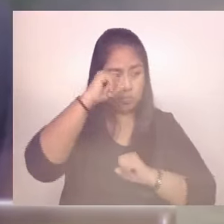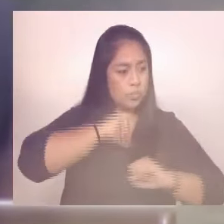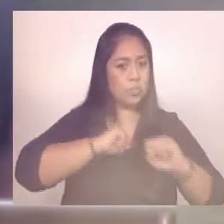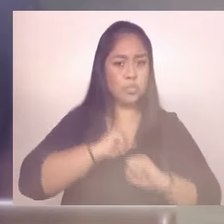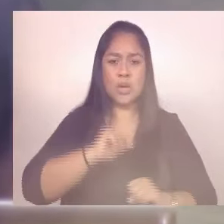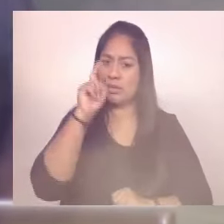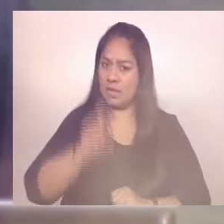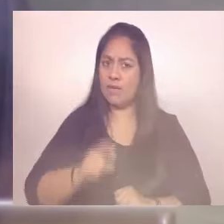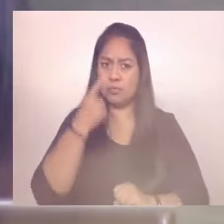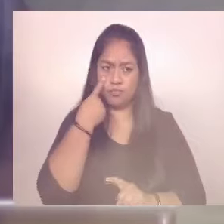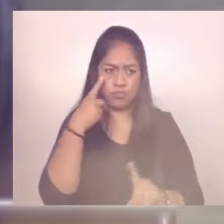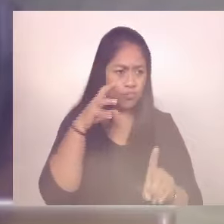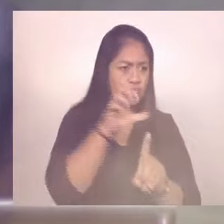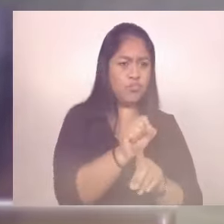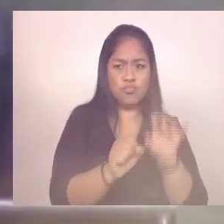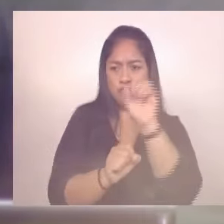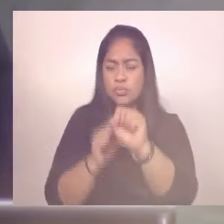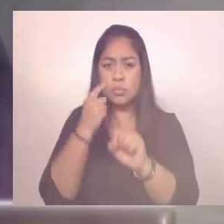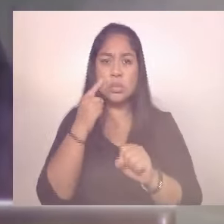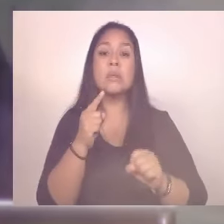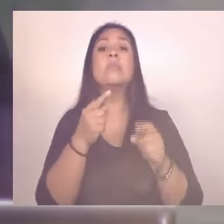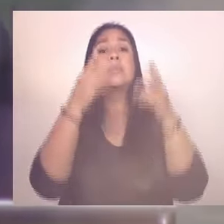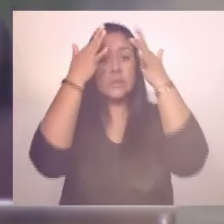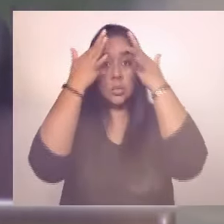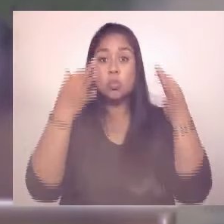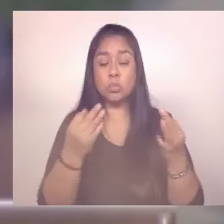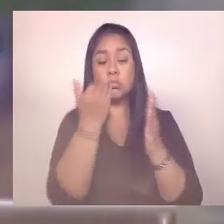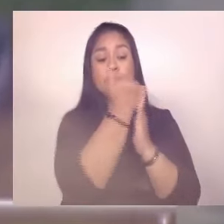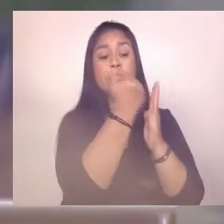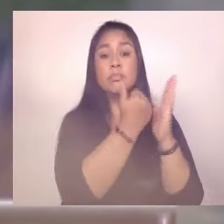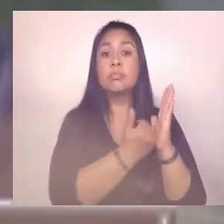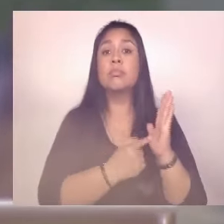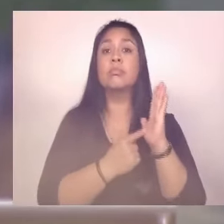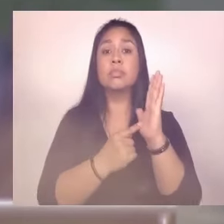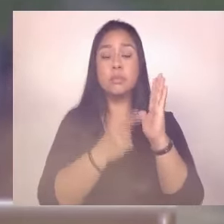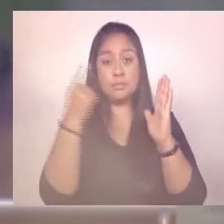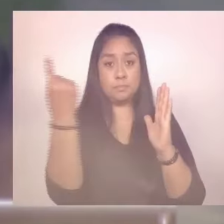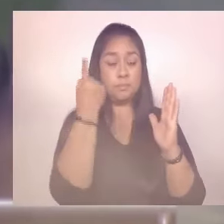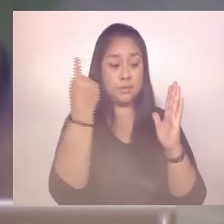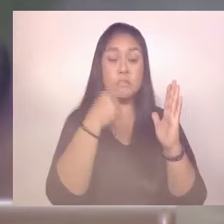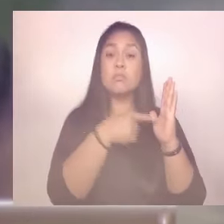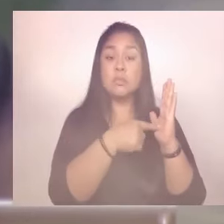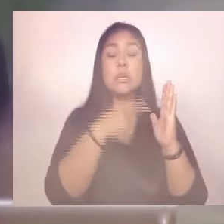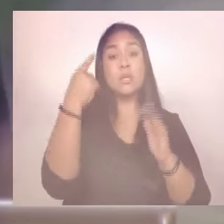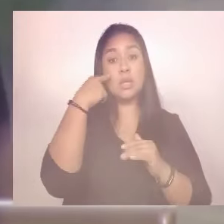sus funciones deben proceder de acuerdo con los propósitos y principios de las Naciones Unidas.